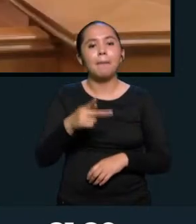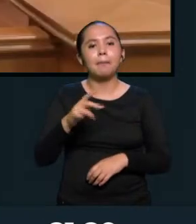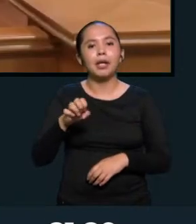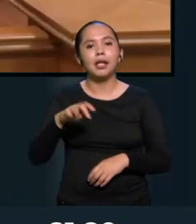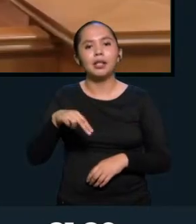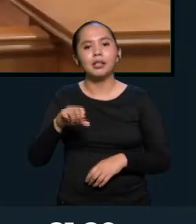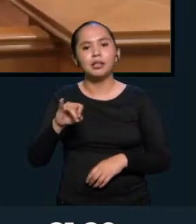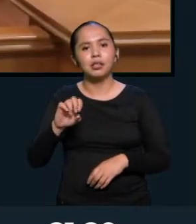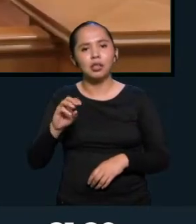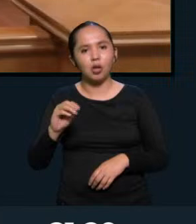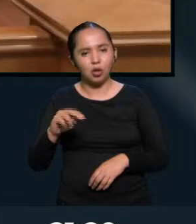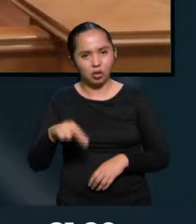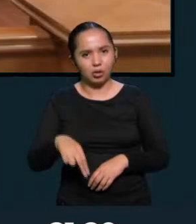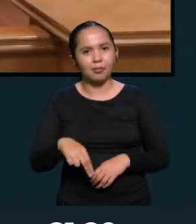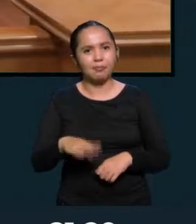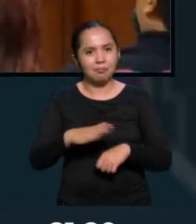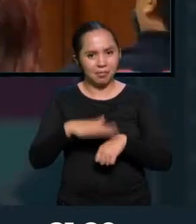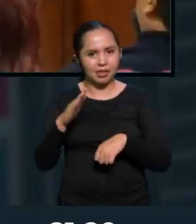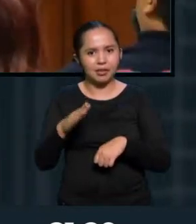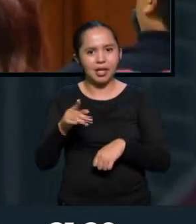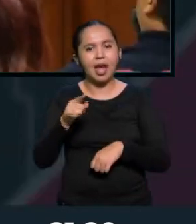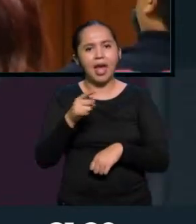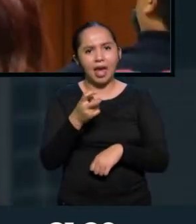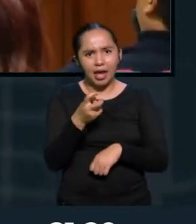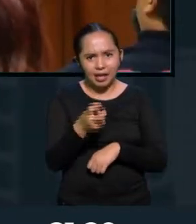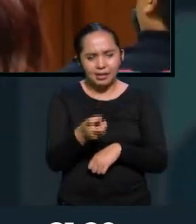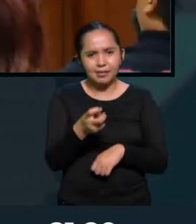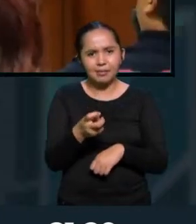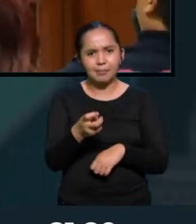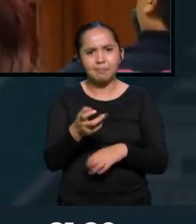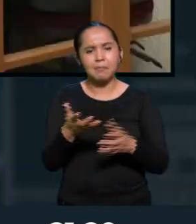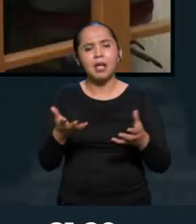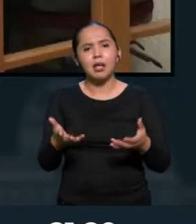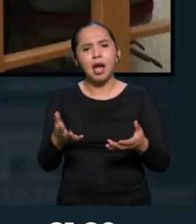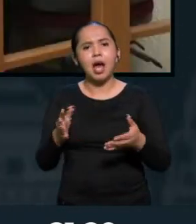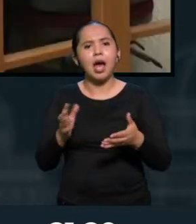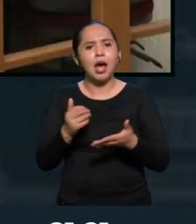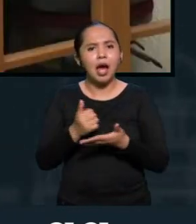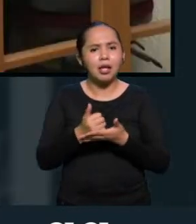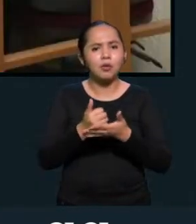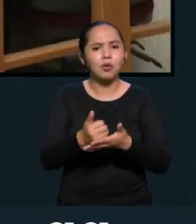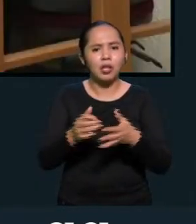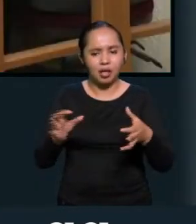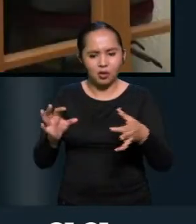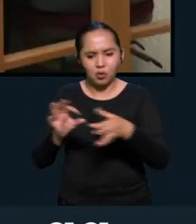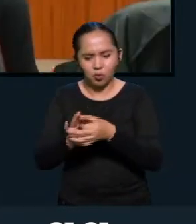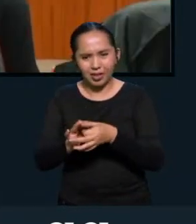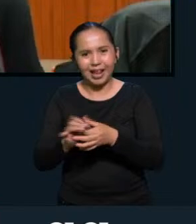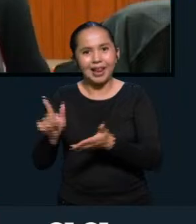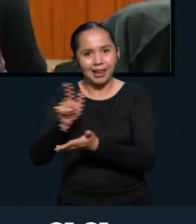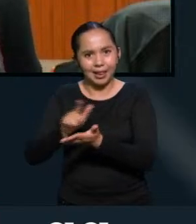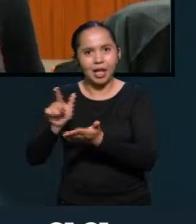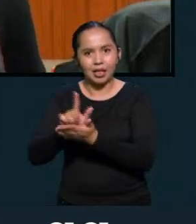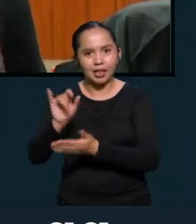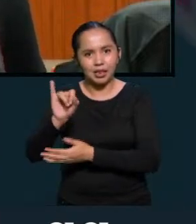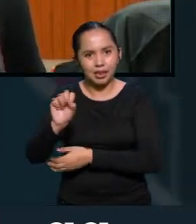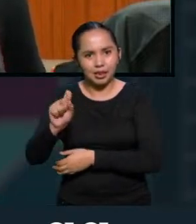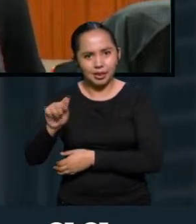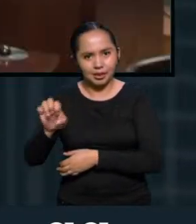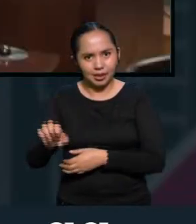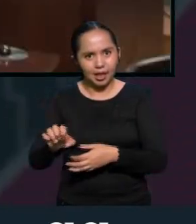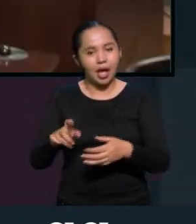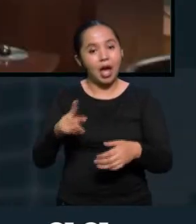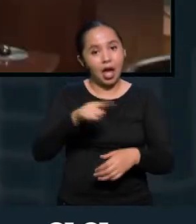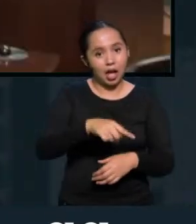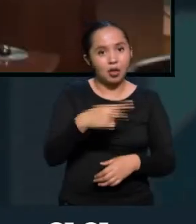pensión complementaria. Esa pensión complementaria se une a lo que tienen garantizado por la ley del ISSSTE, para entonces